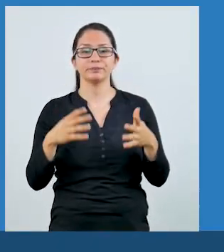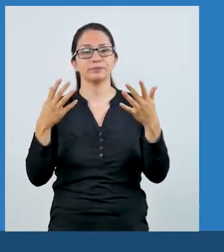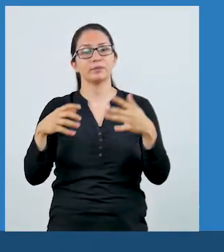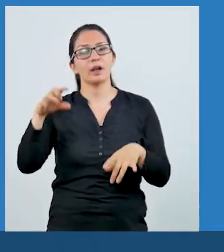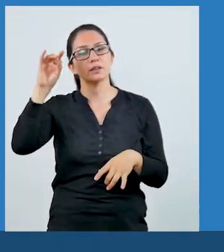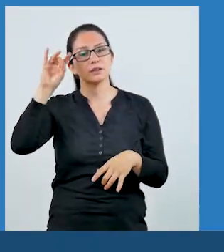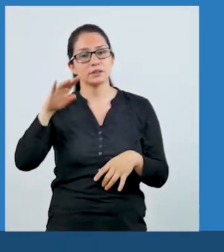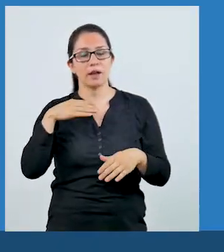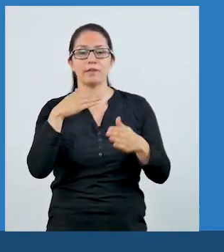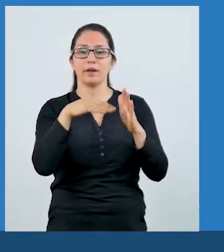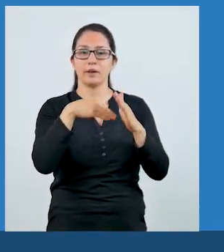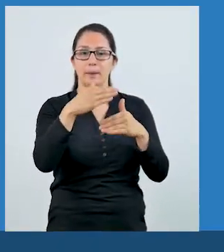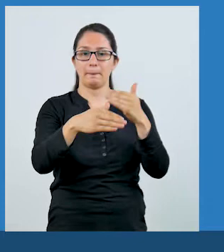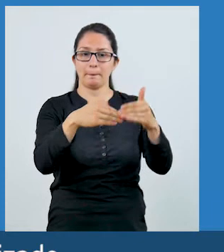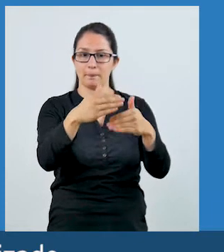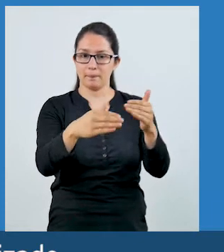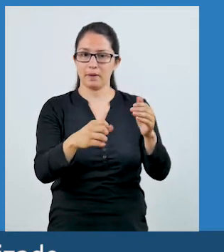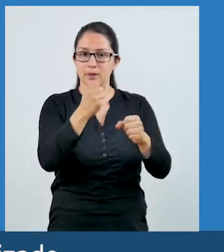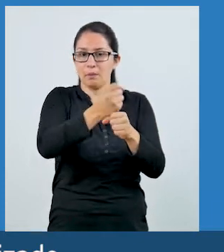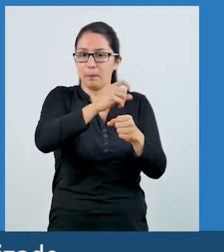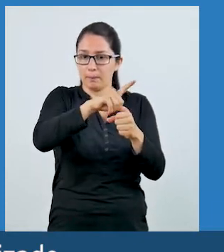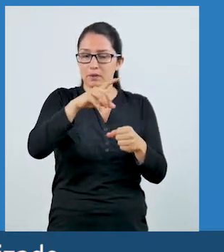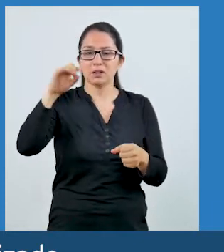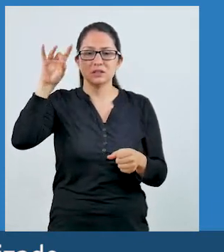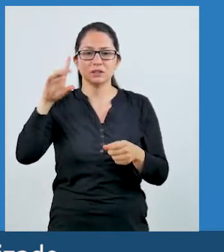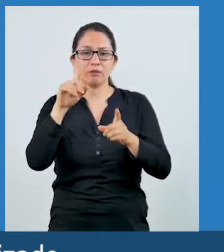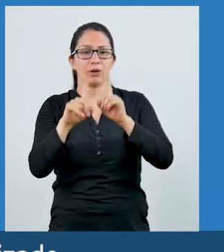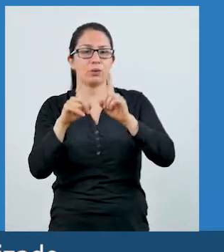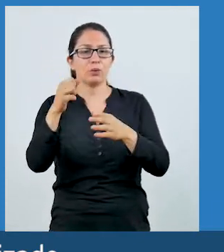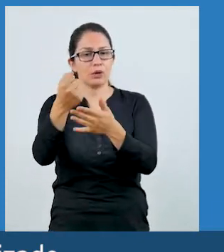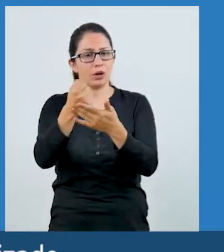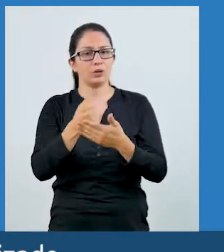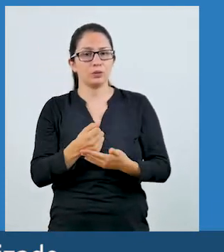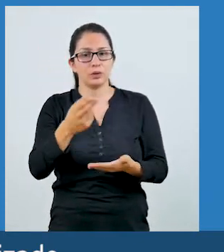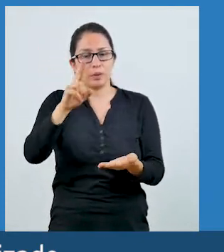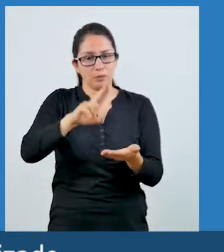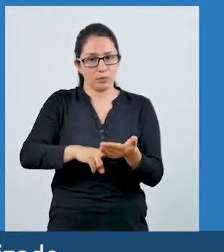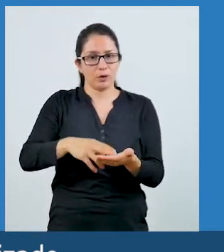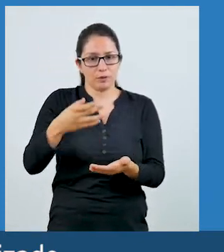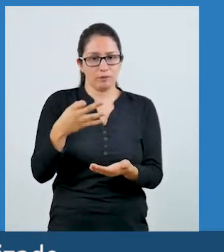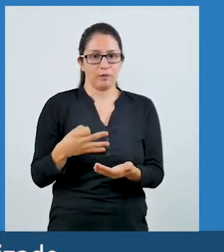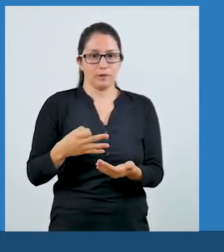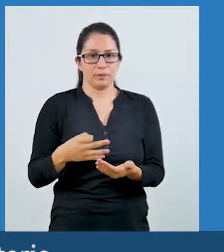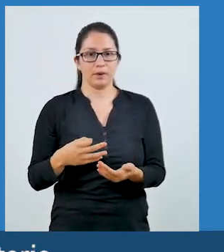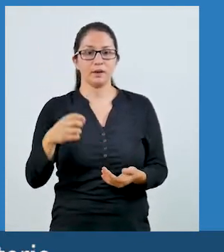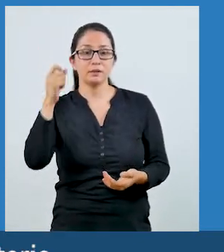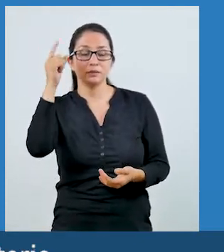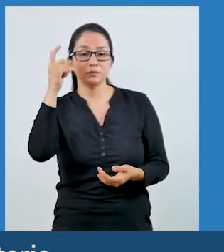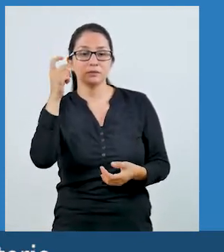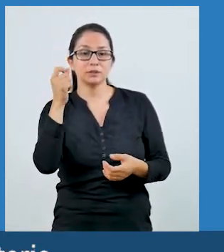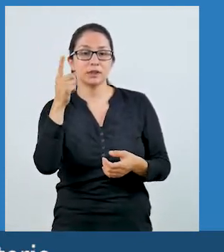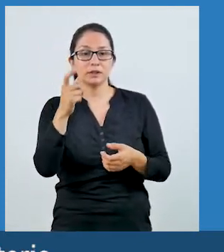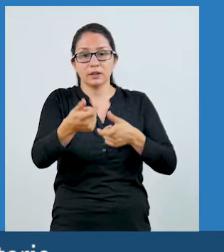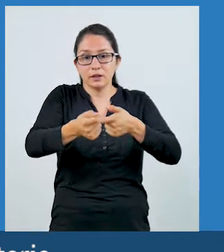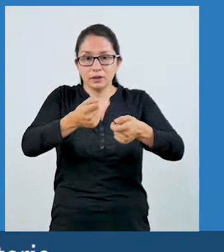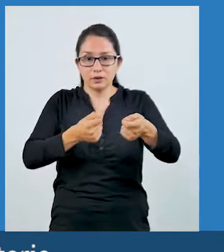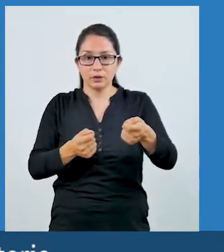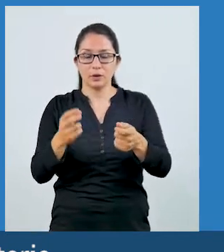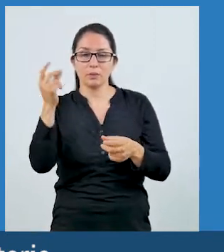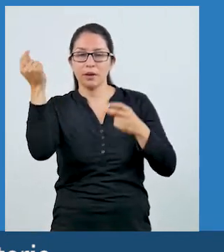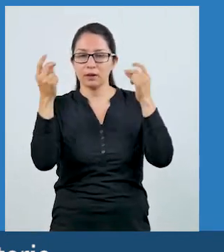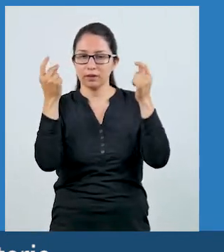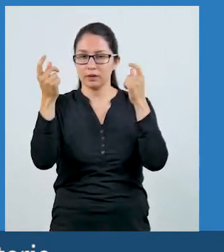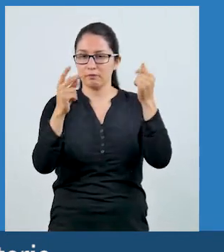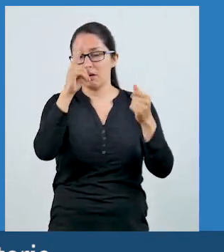sabes los pasos para emprender, que conoces algunos de los beneficios tributarios de estar formalizado y que comprendes el impacto